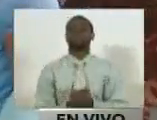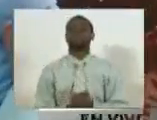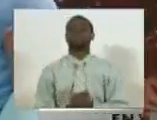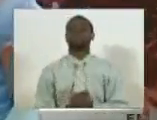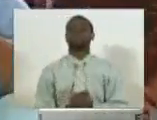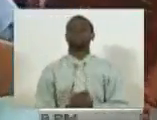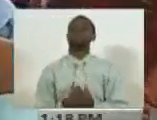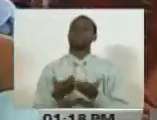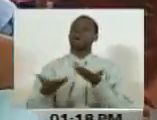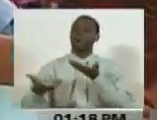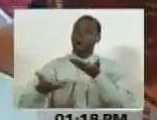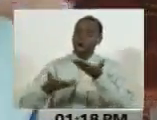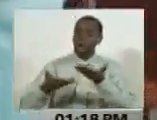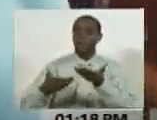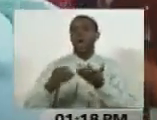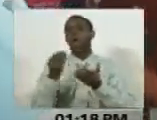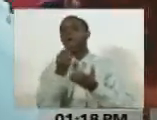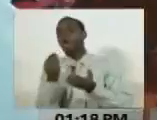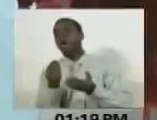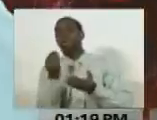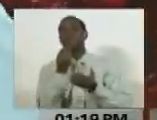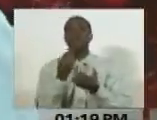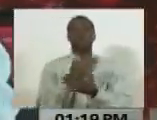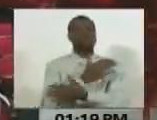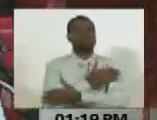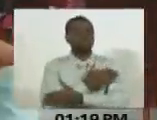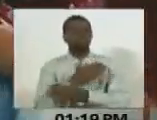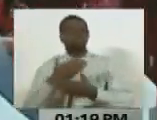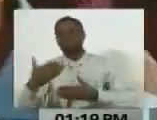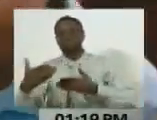y comparte con parte de los jóvenes